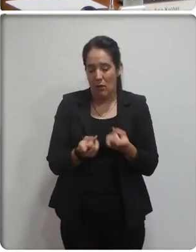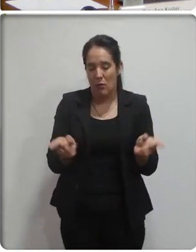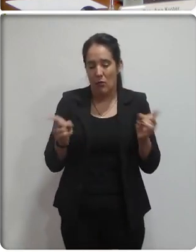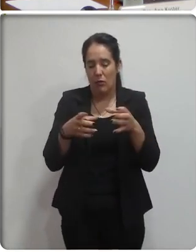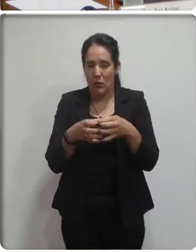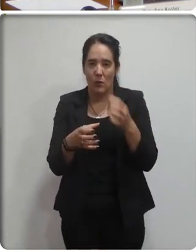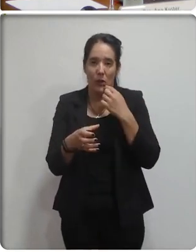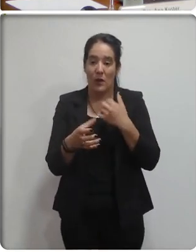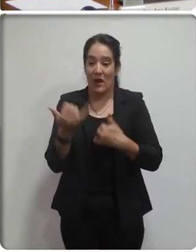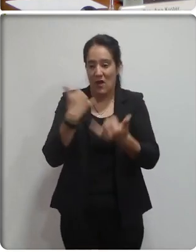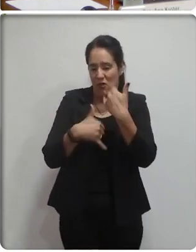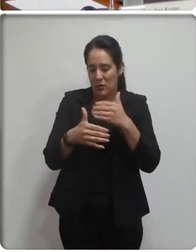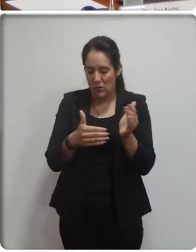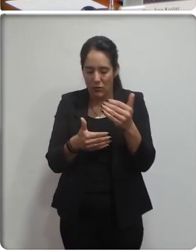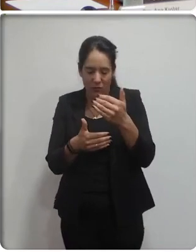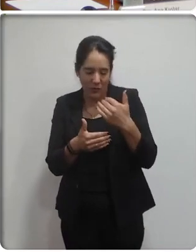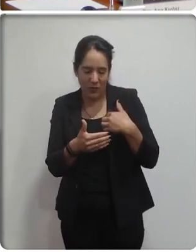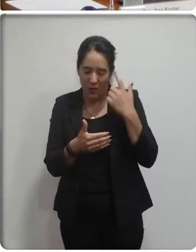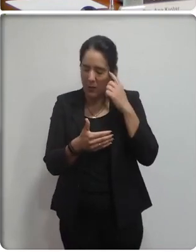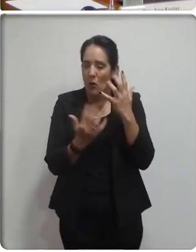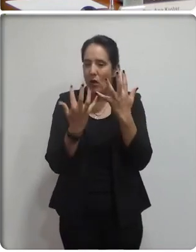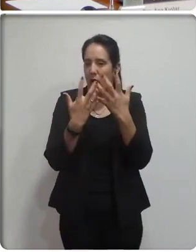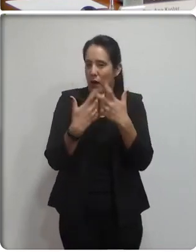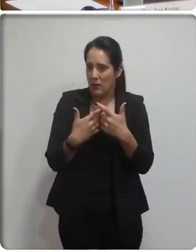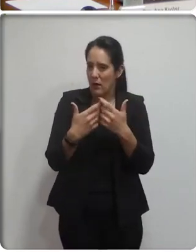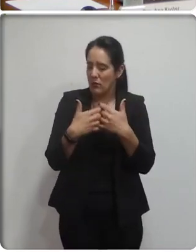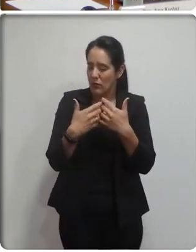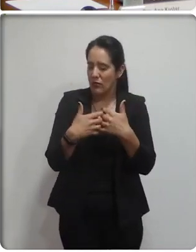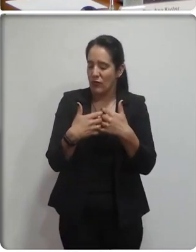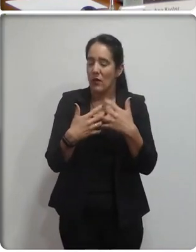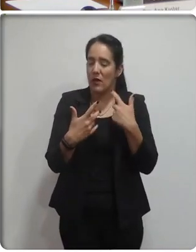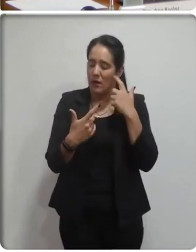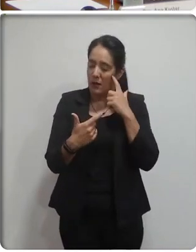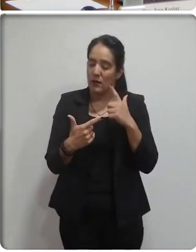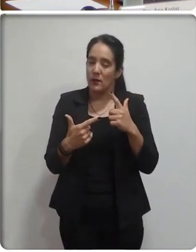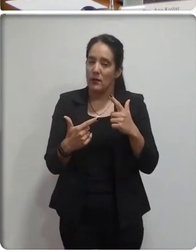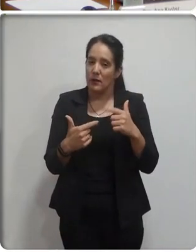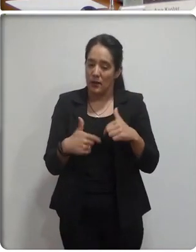que tiene empieza como a ponerle pienso y hacer el análisis.